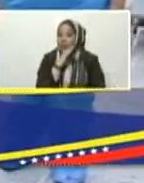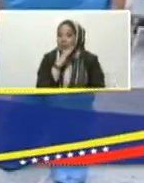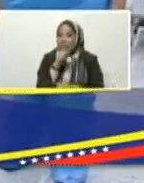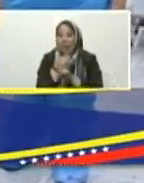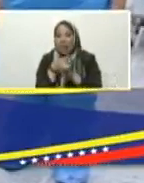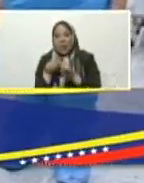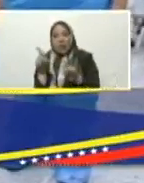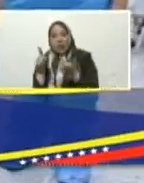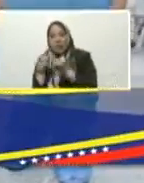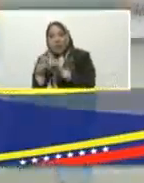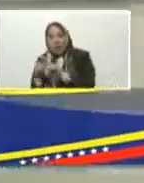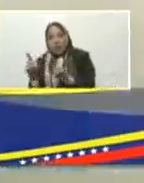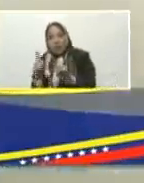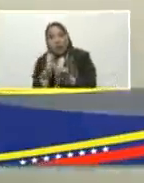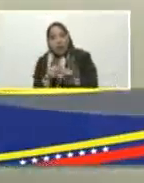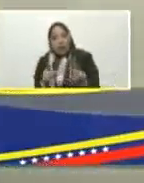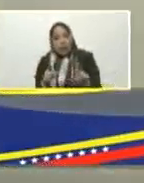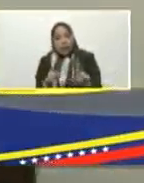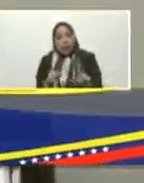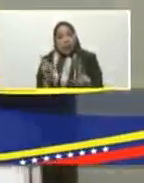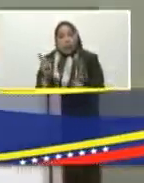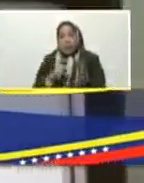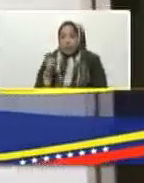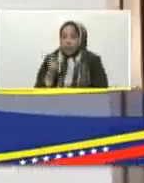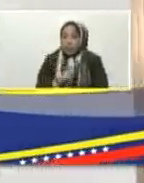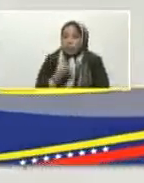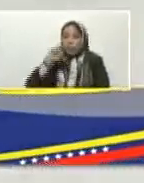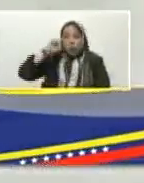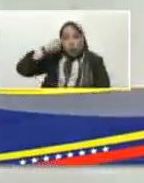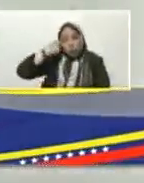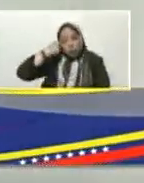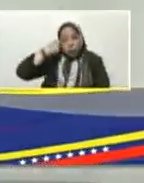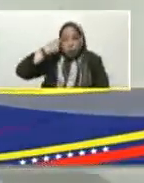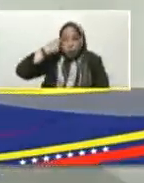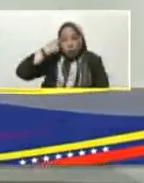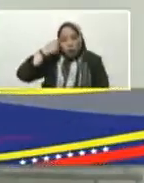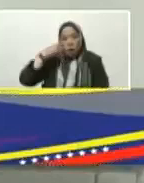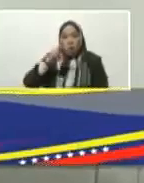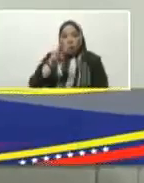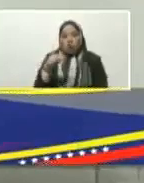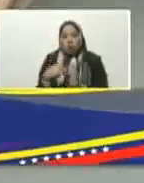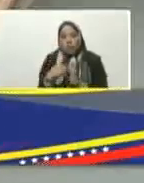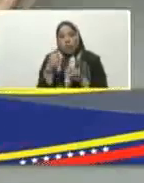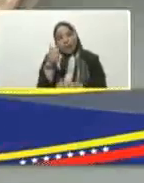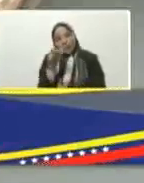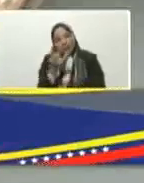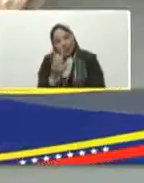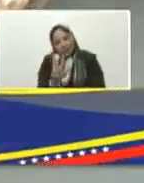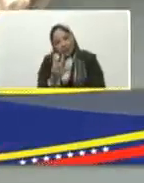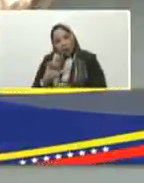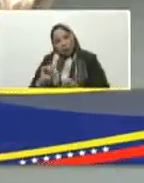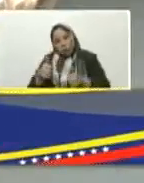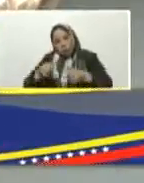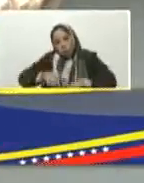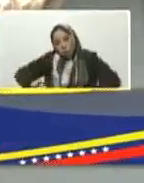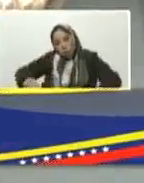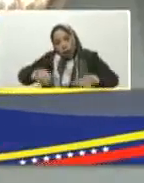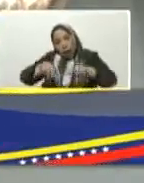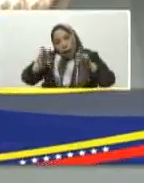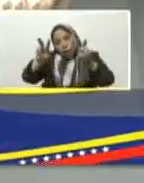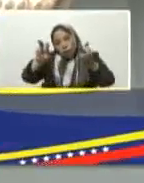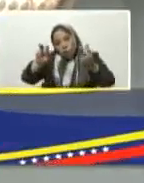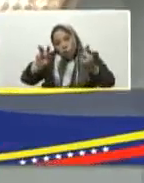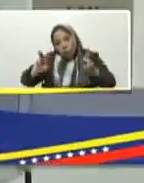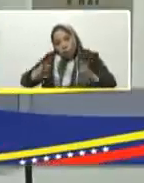distintas áreas. Debemos recordar que usted en el año 2013 inauguró el área de caumatología. Este es